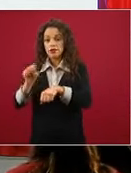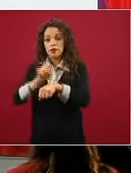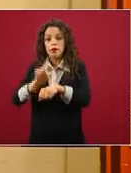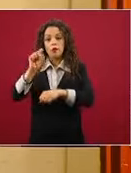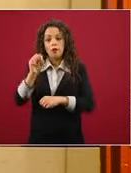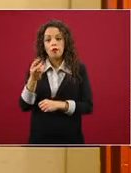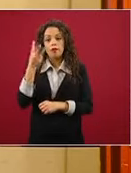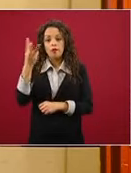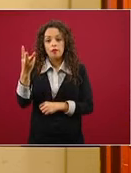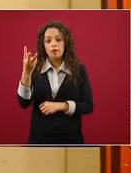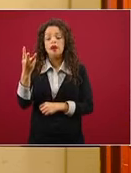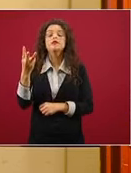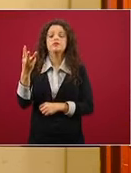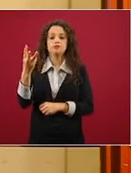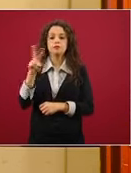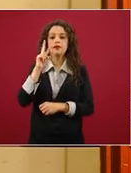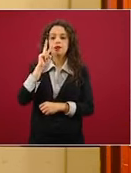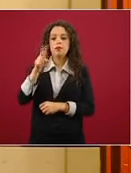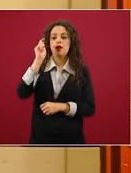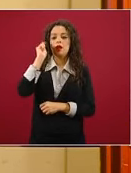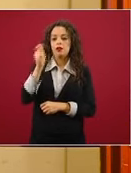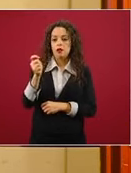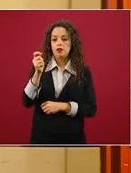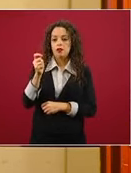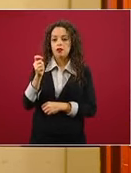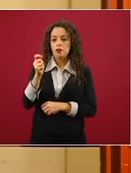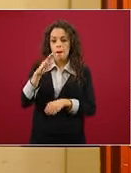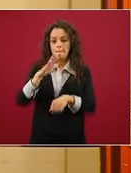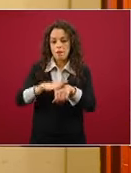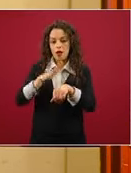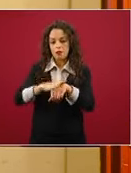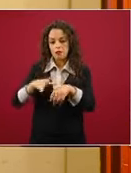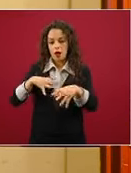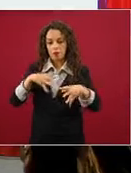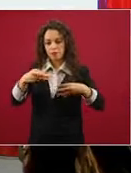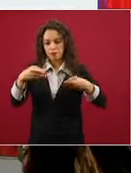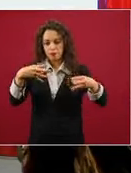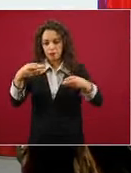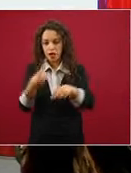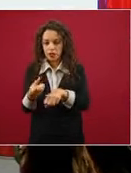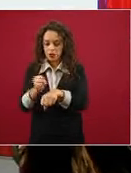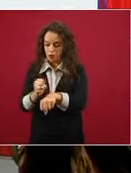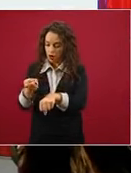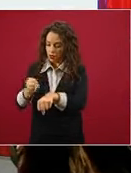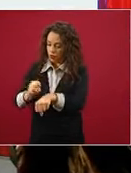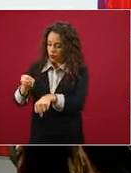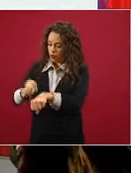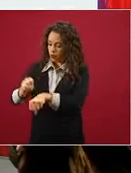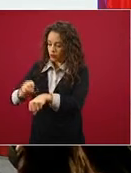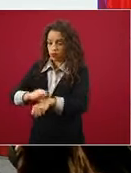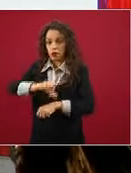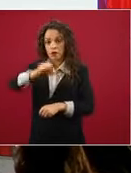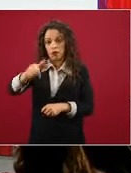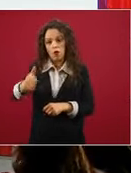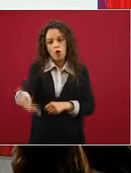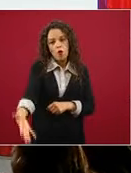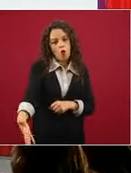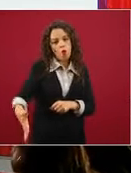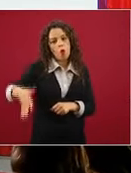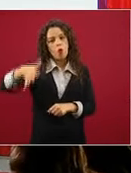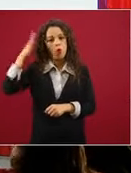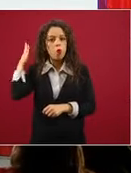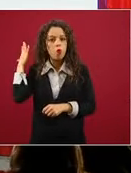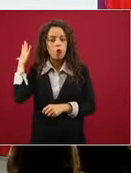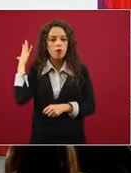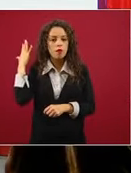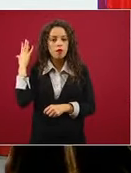diagonal primero, una transmisión que se va incrementando semana con semana, y luego viene una aceleración importante otra vez a partir de la